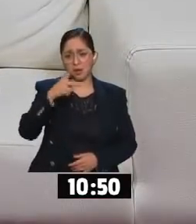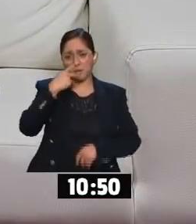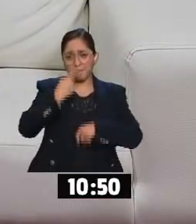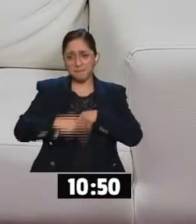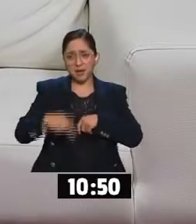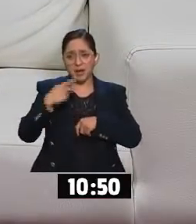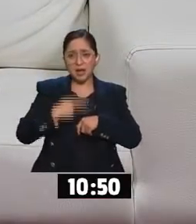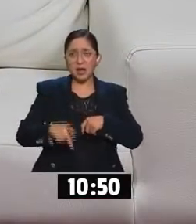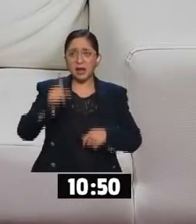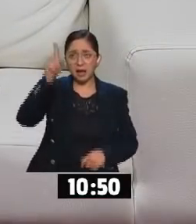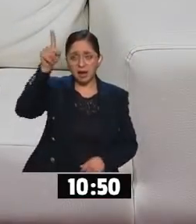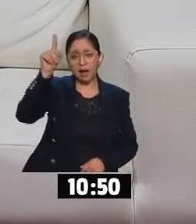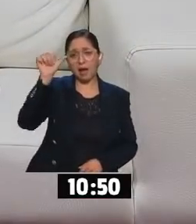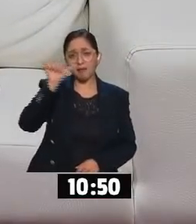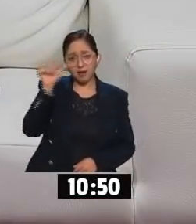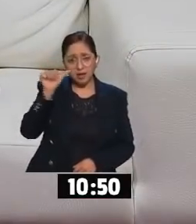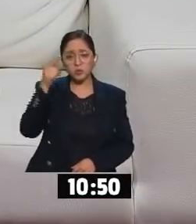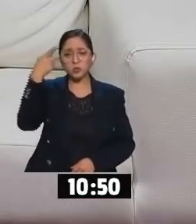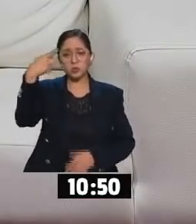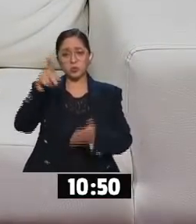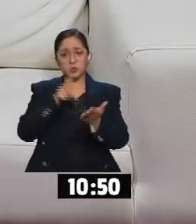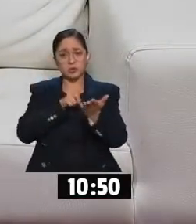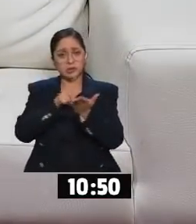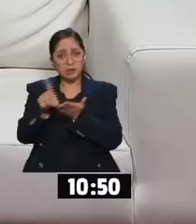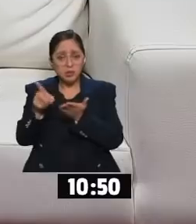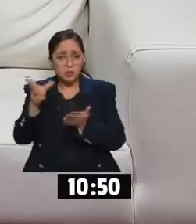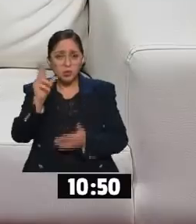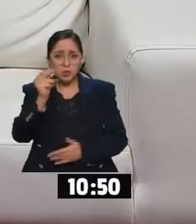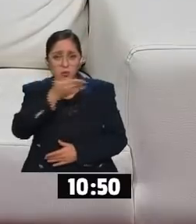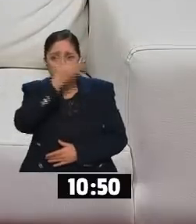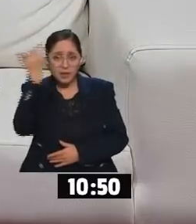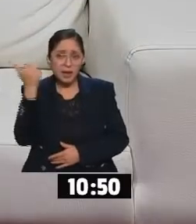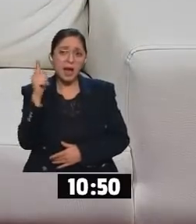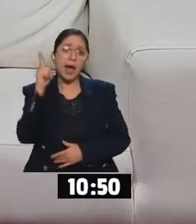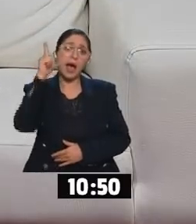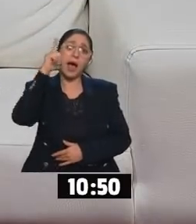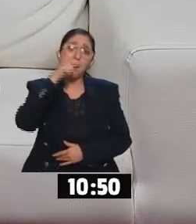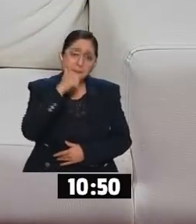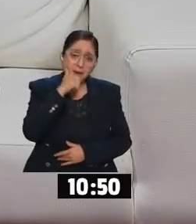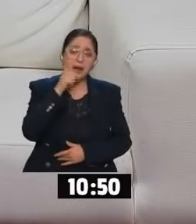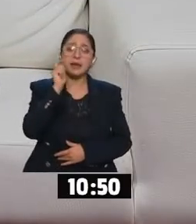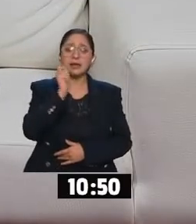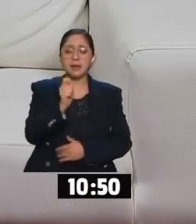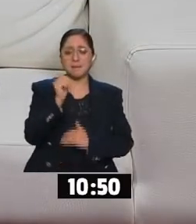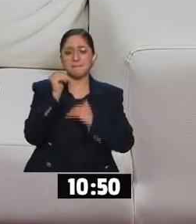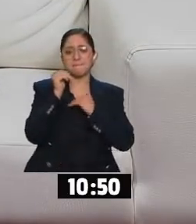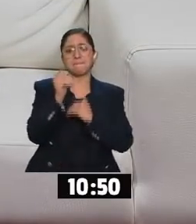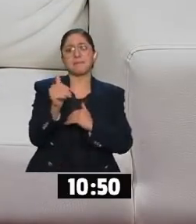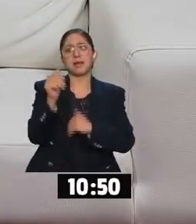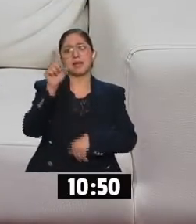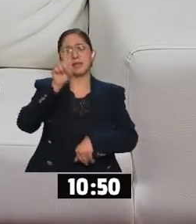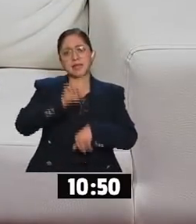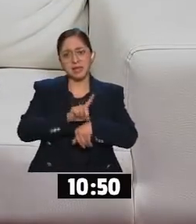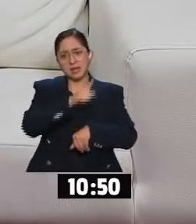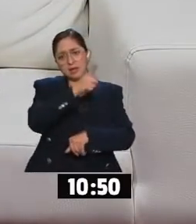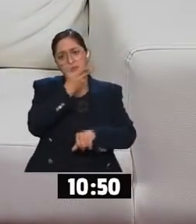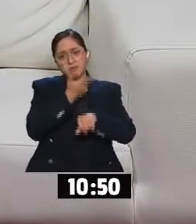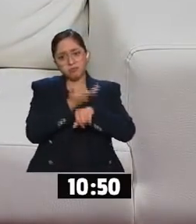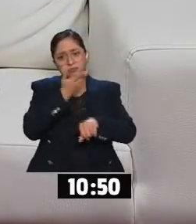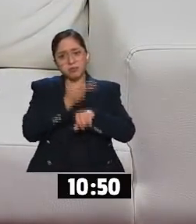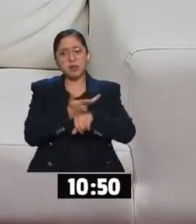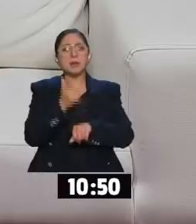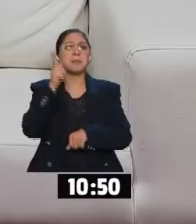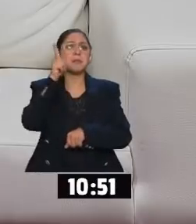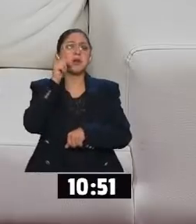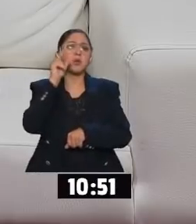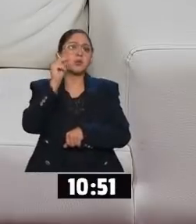derechos humanos desaparecieron. Sí. Y eso que aún no se sabe, ¿no? Realmente hasta mañana, que se supone que es la fecha límite en que va a estar Estados Unidos, sabremos qué es lo que